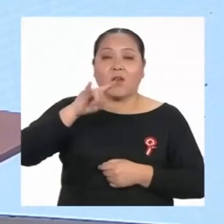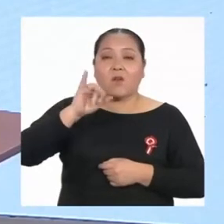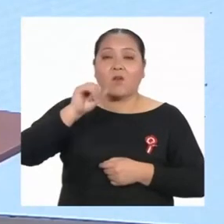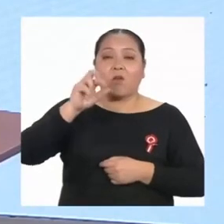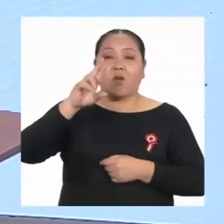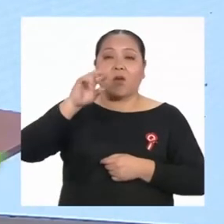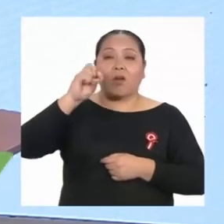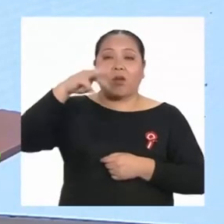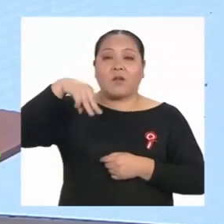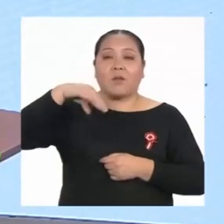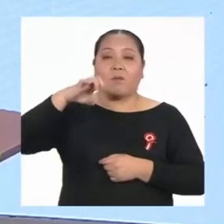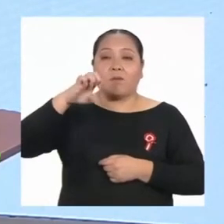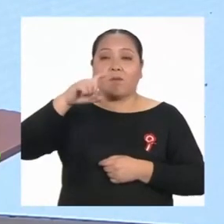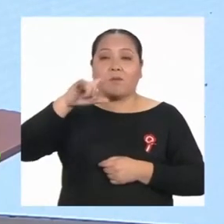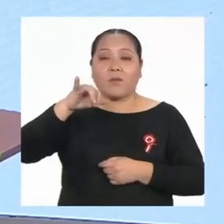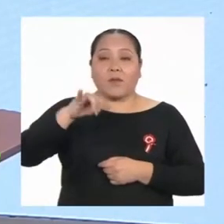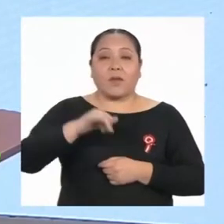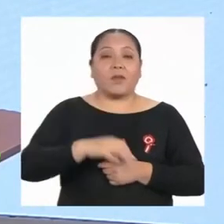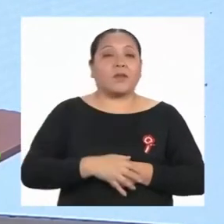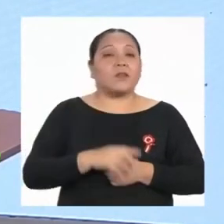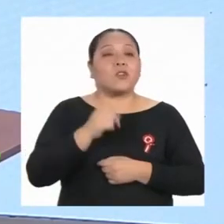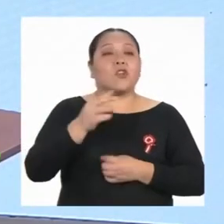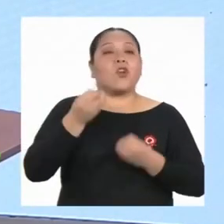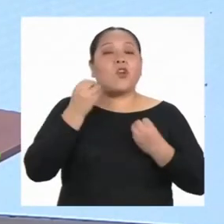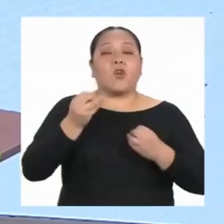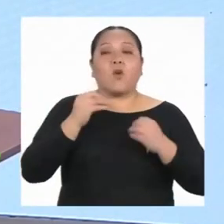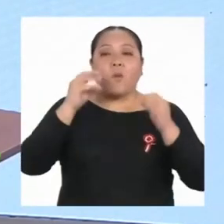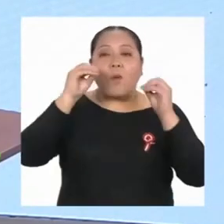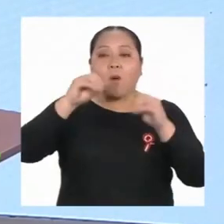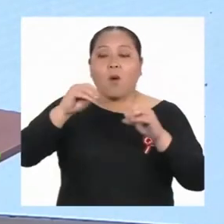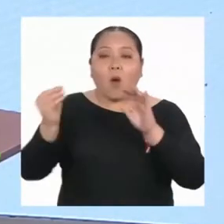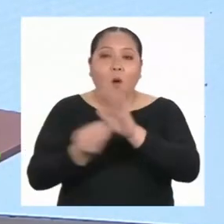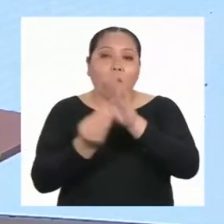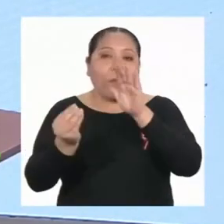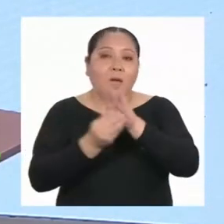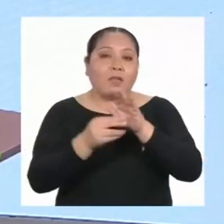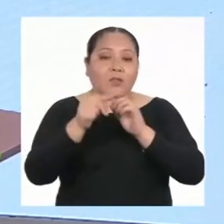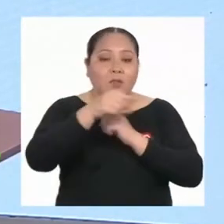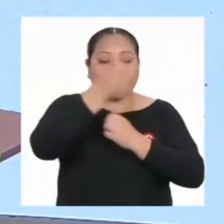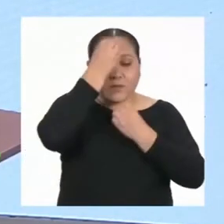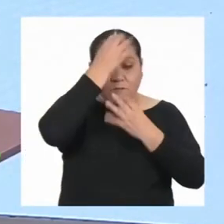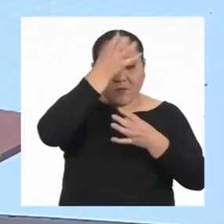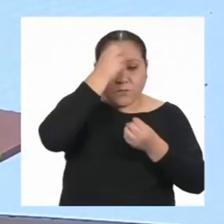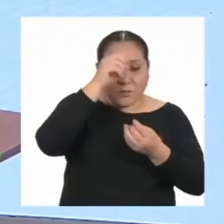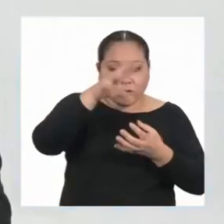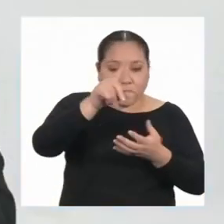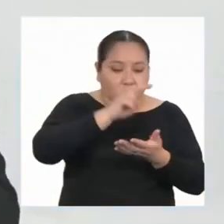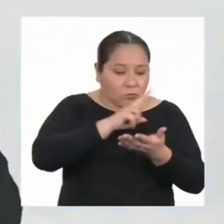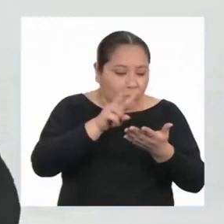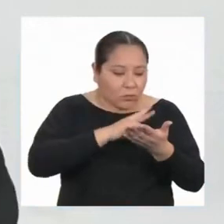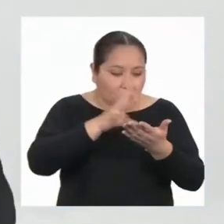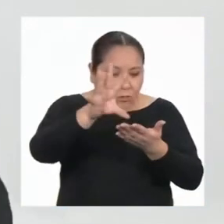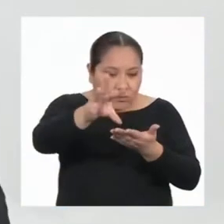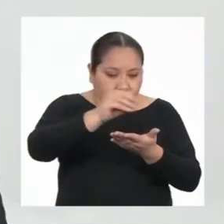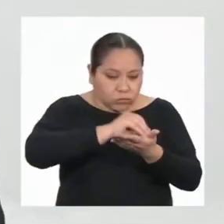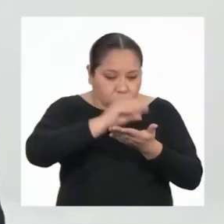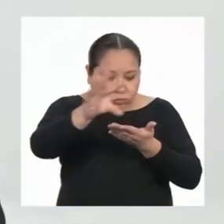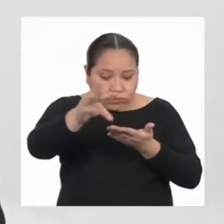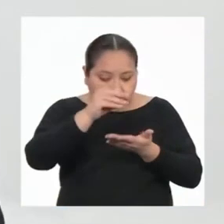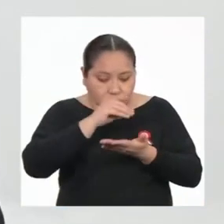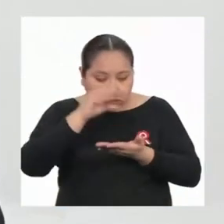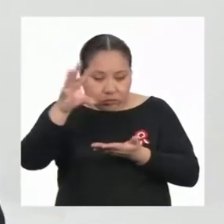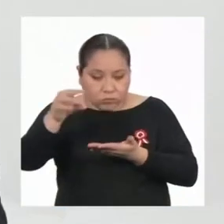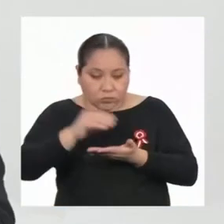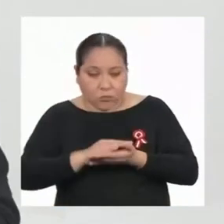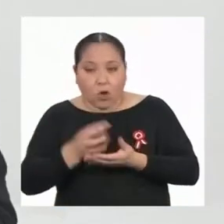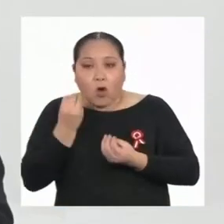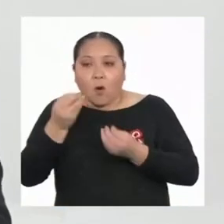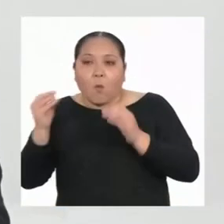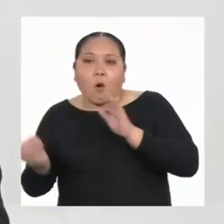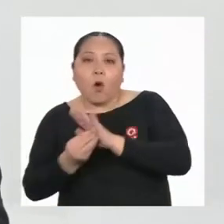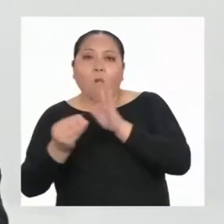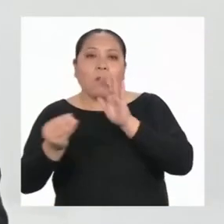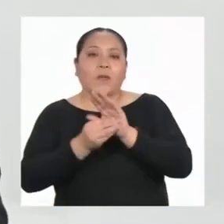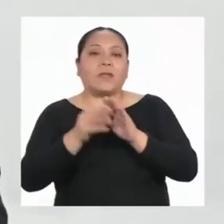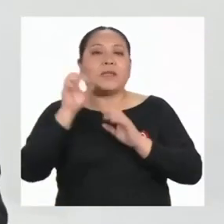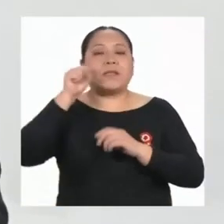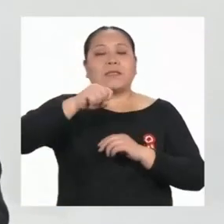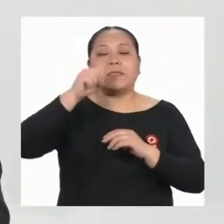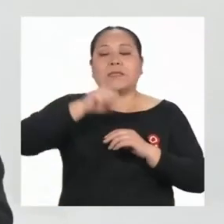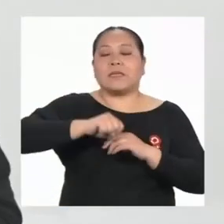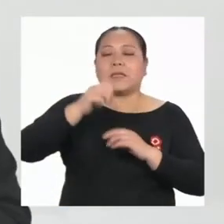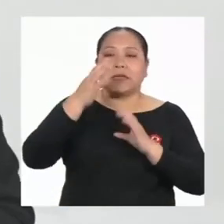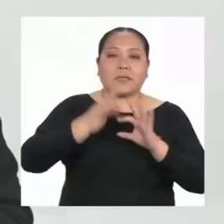nos pregunta, ¿cómo puedo complementar la información obtenida de mis lecturas? Siempre es aconsejable